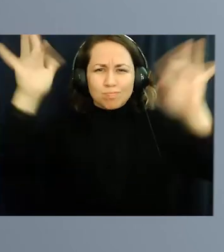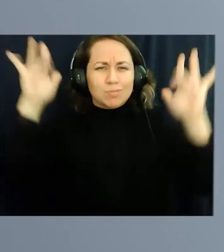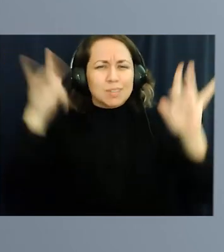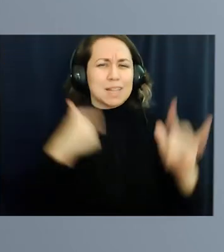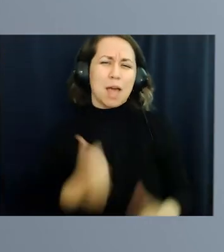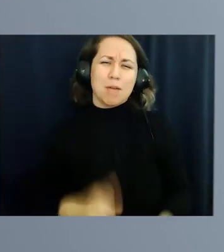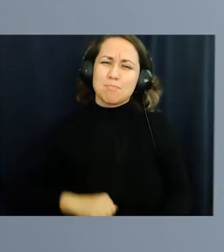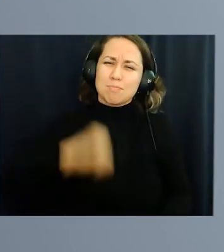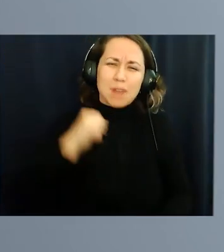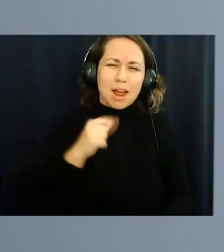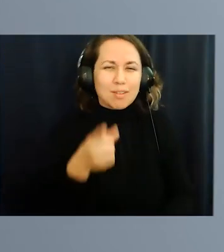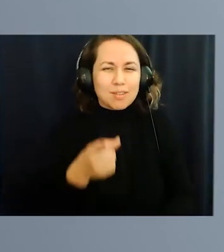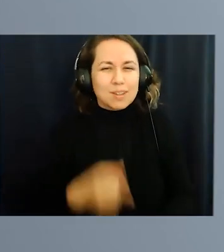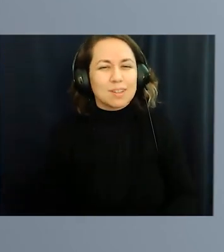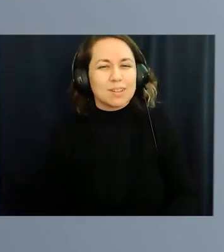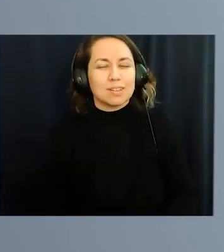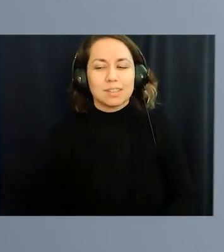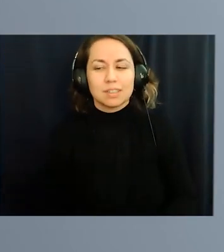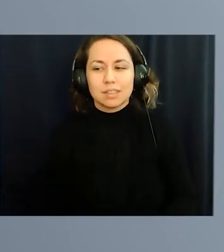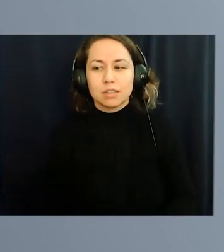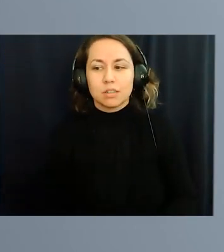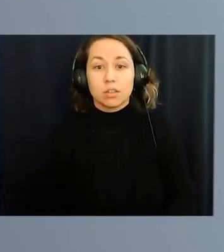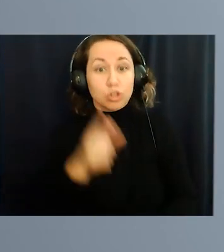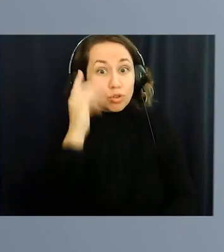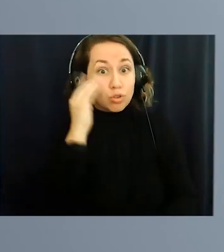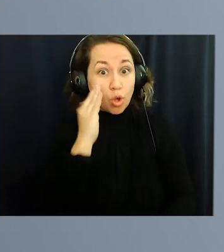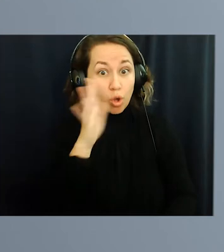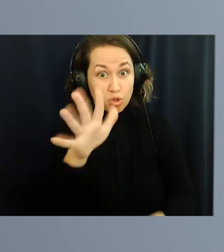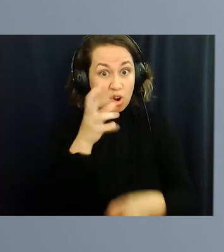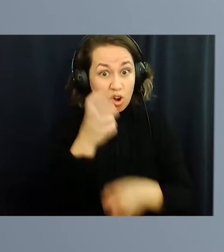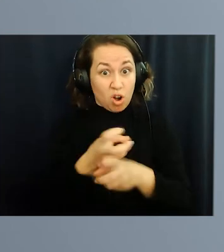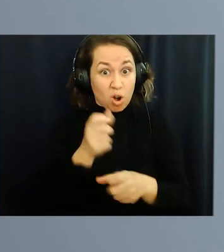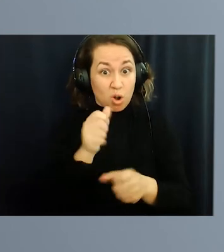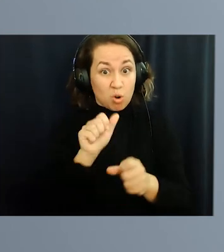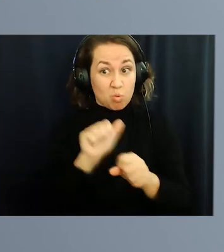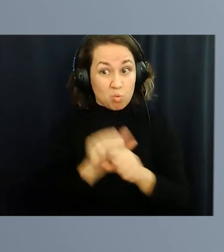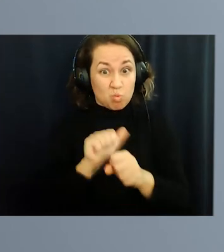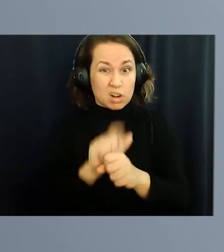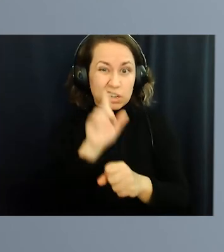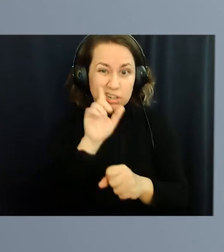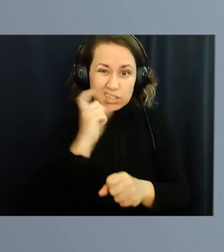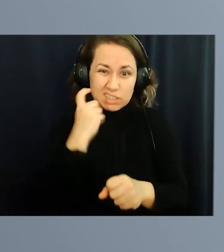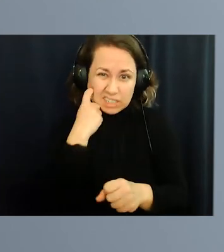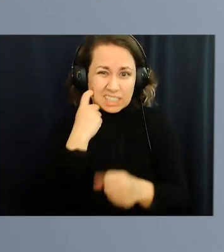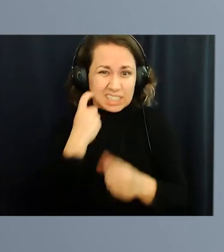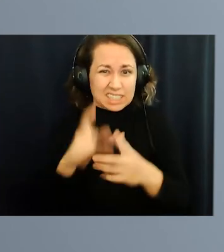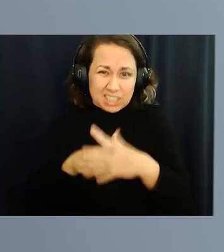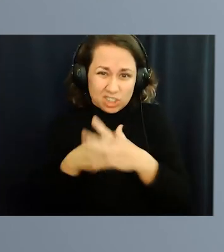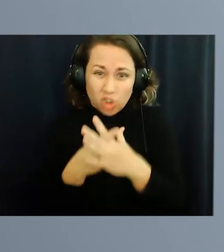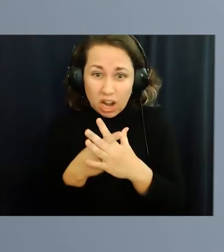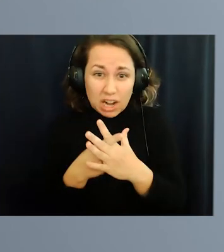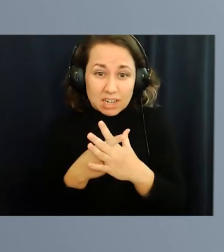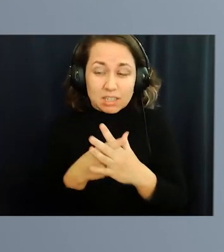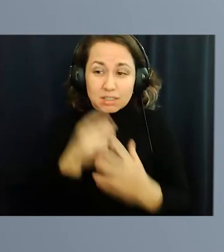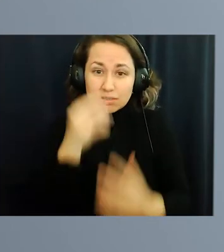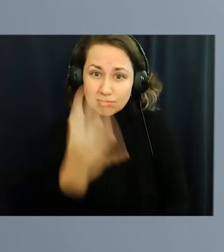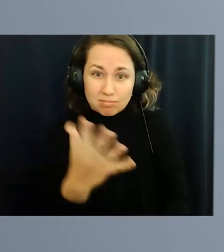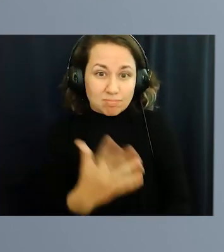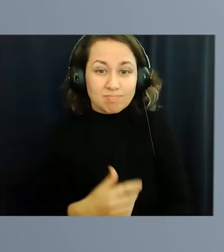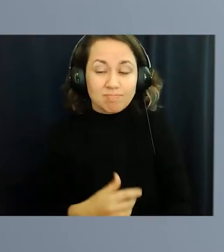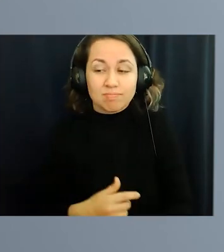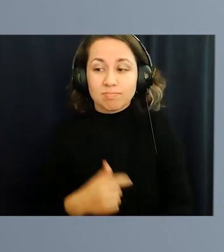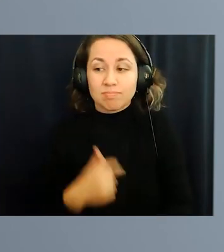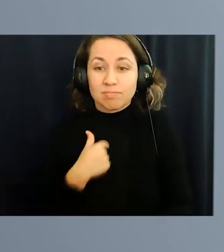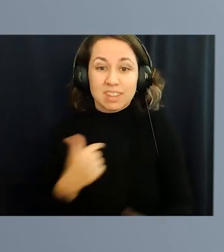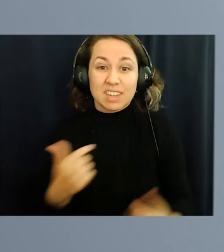triunfado y con creces. Estoy orgullosa de ustedes. Saben que en su trabajo apenas comienza. Soy actriz y